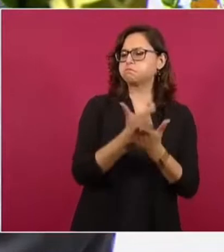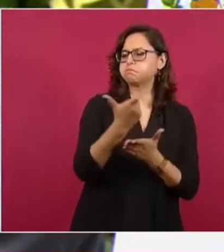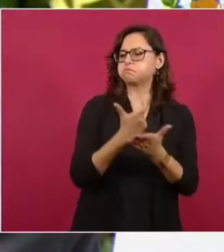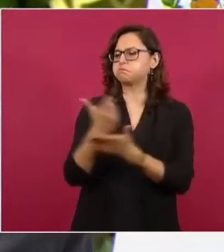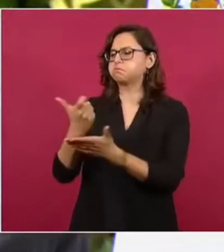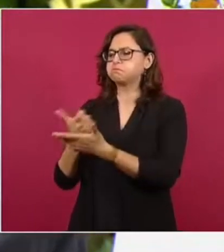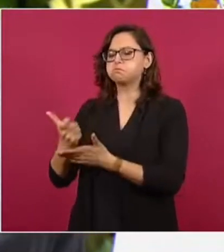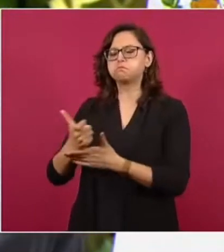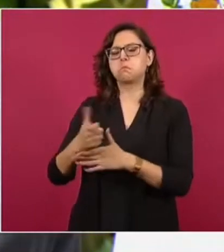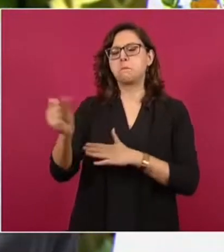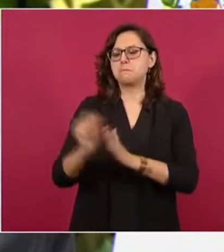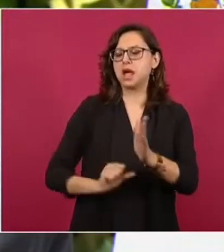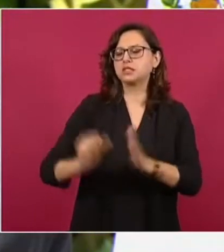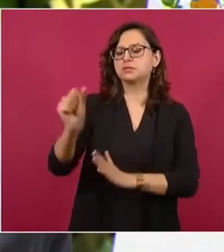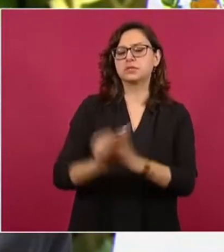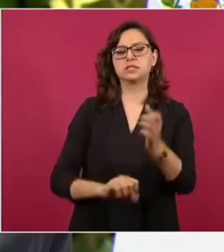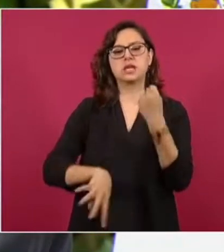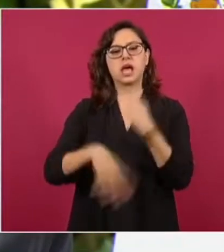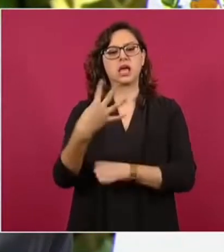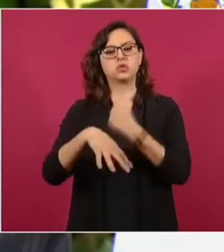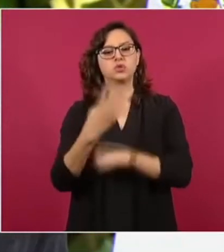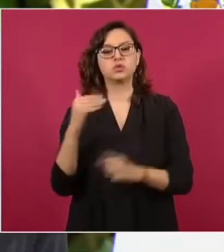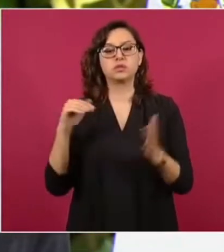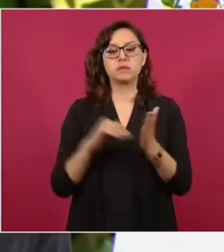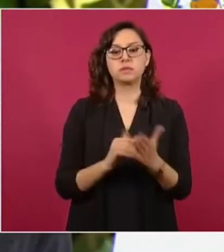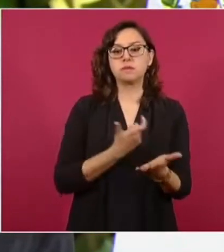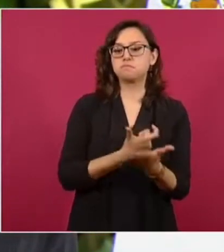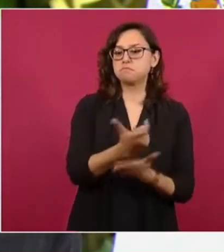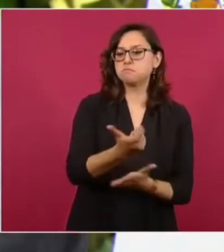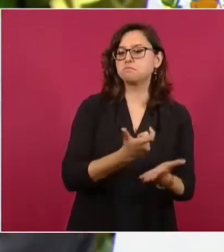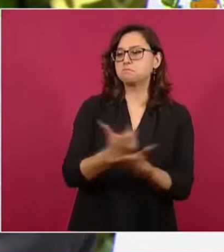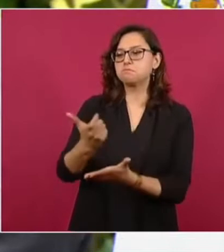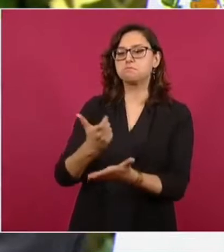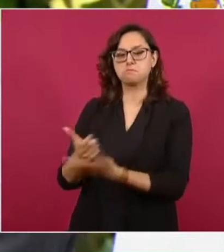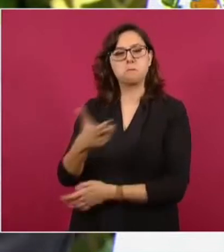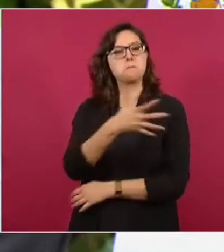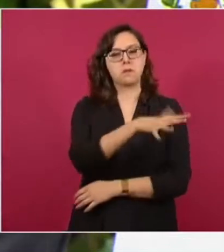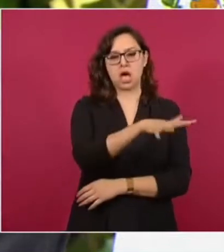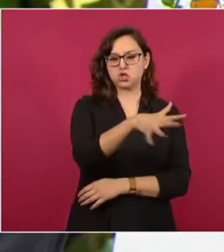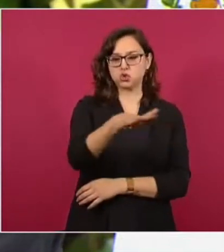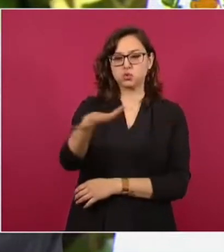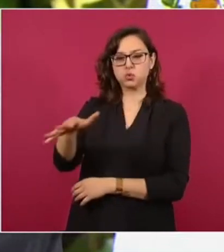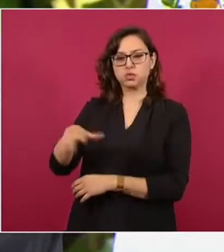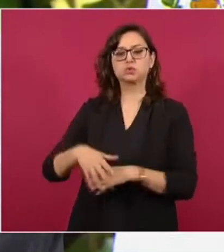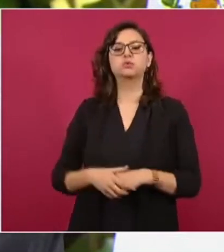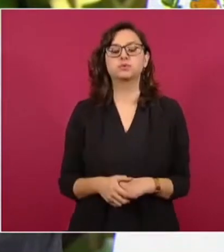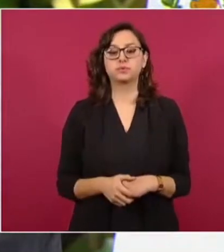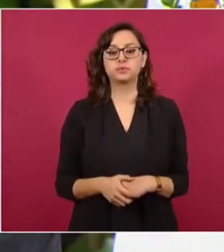14,370 pesos mensuales. Desde que llegamos al gobierno, el salario mínimo ha